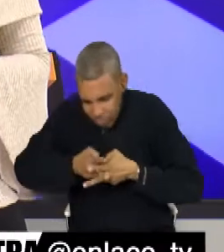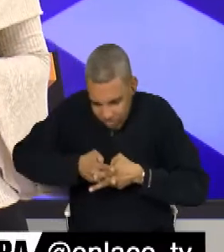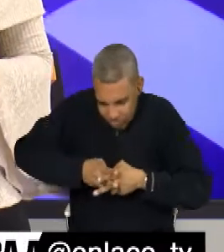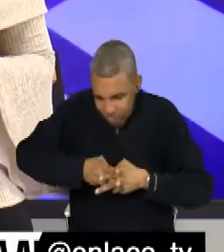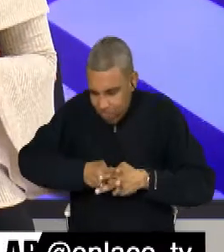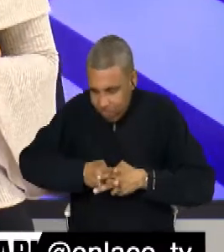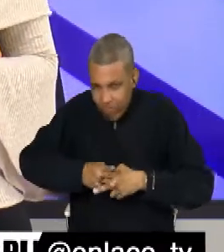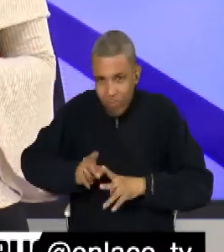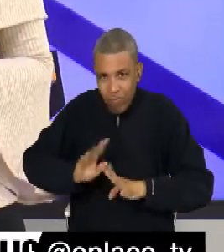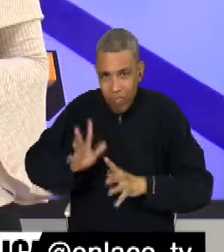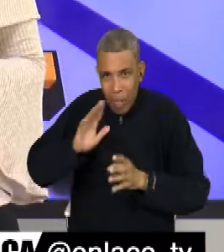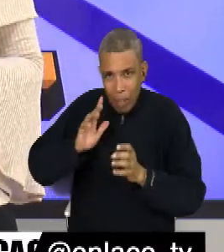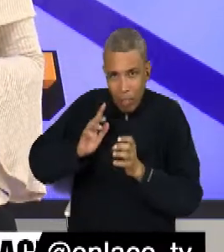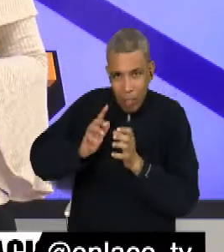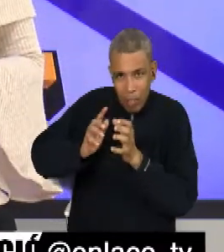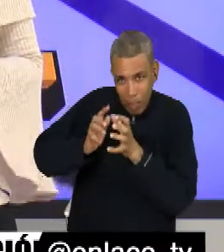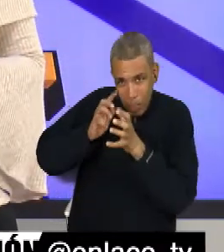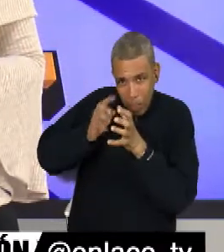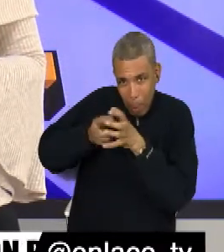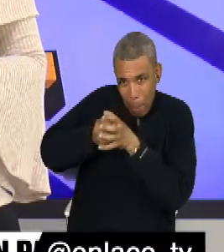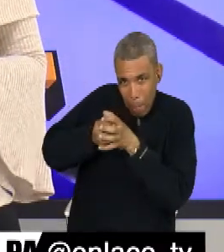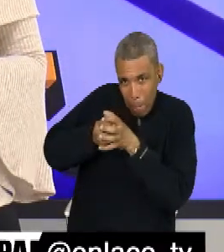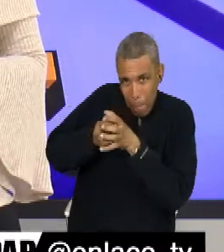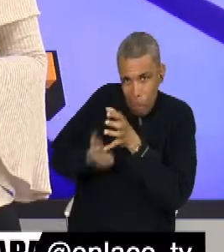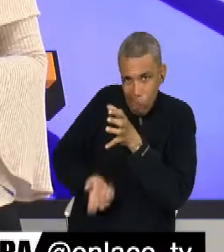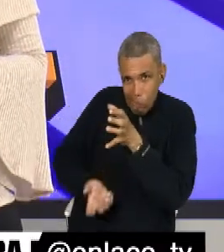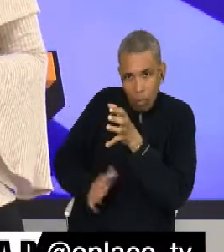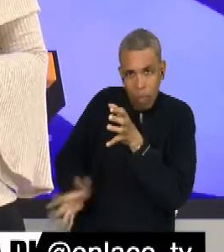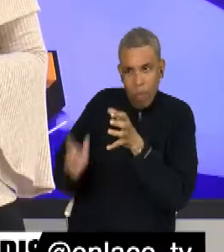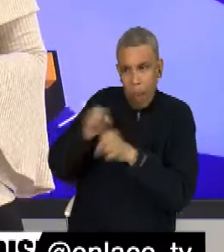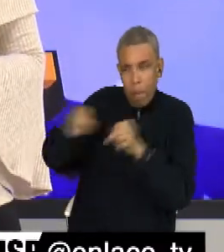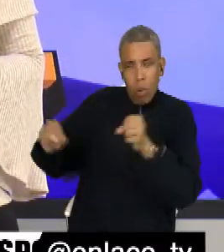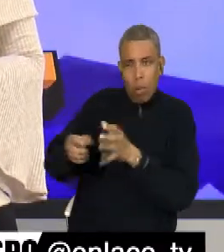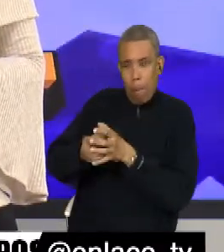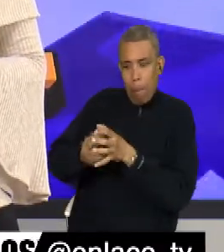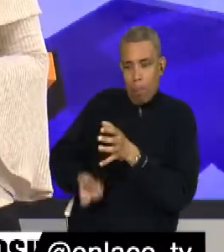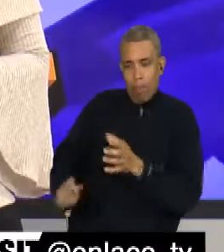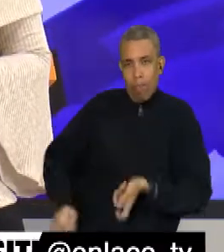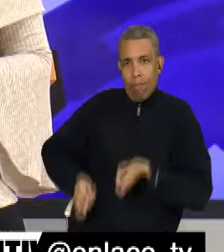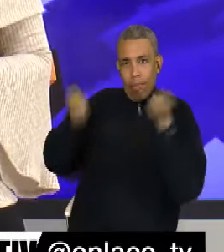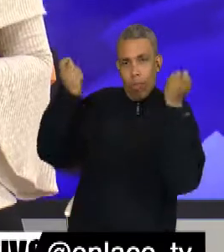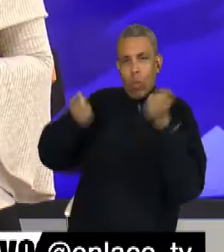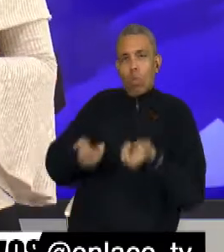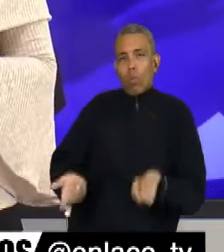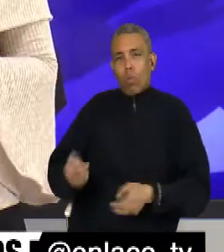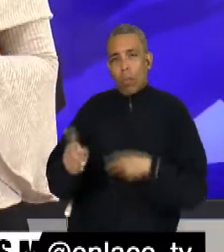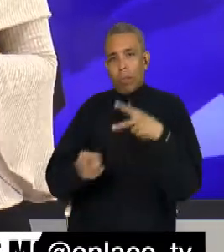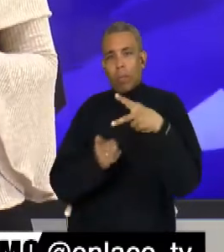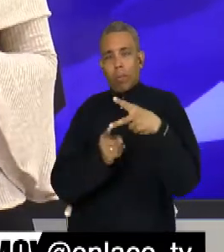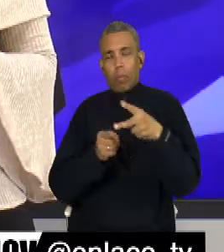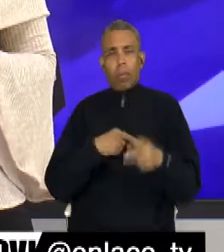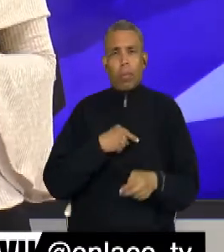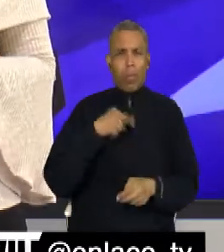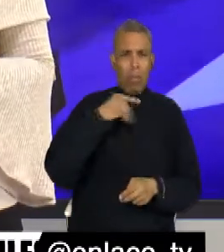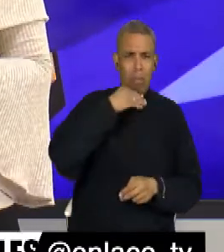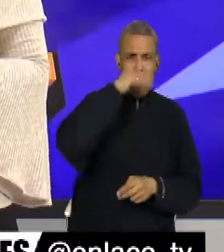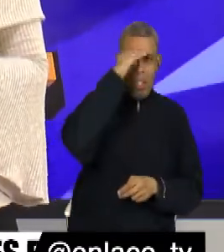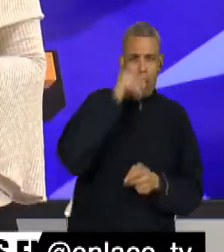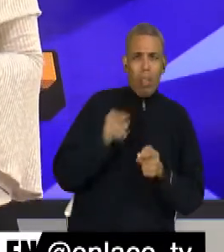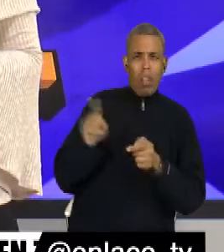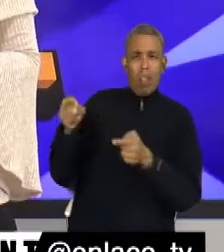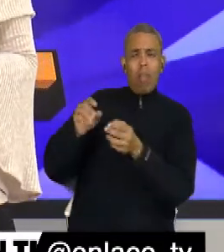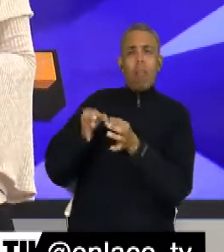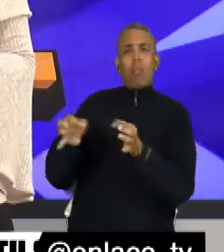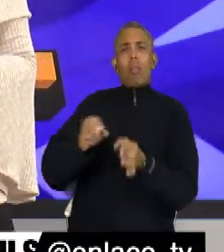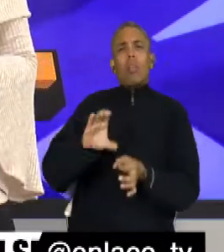información sobre un grave accidente de tránsito que se registró en la vía que conduce de la ciudad de Medellín a la población de Cimitarra en el departamento de